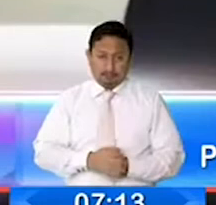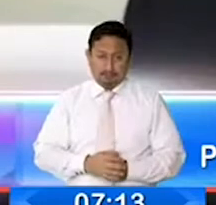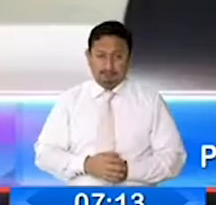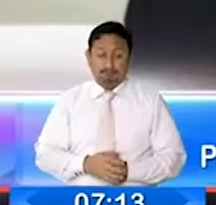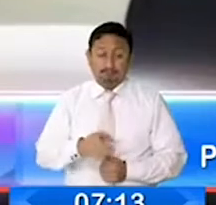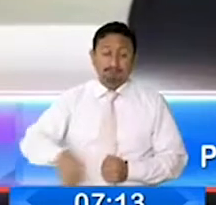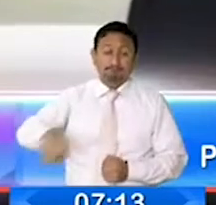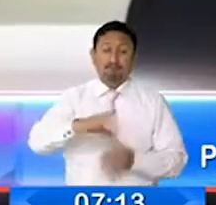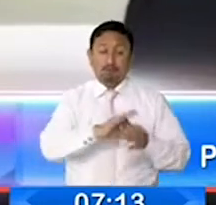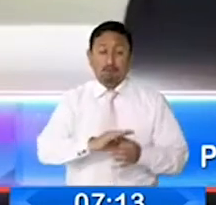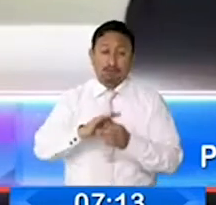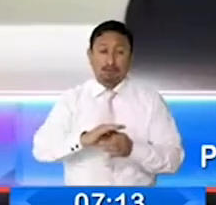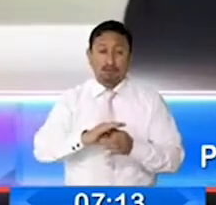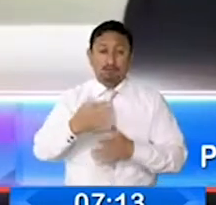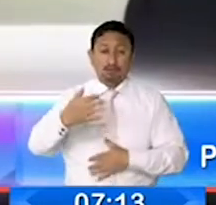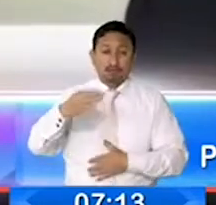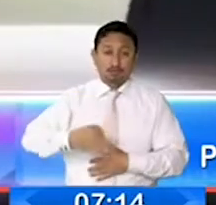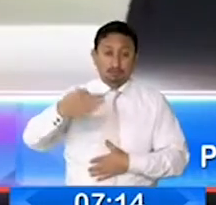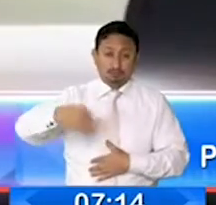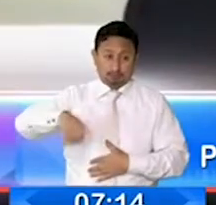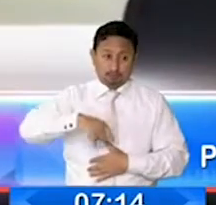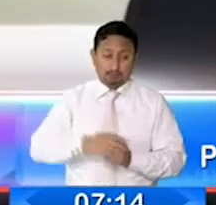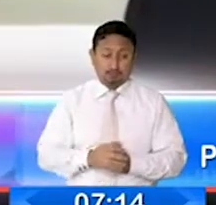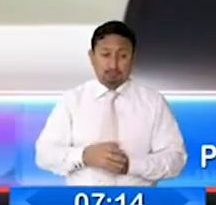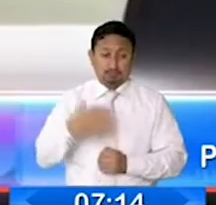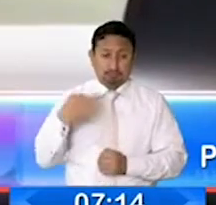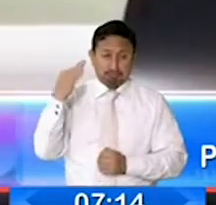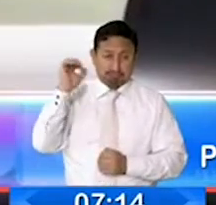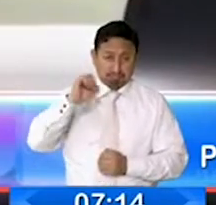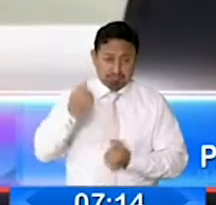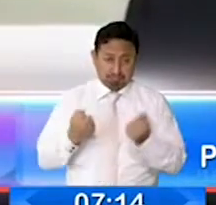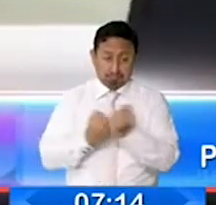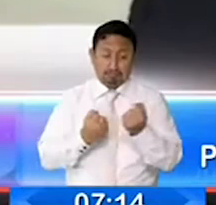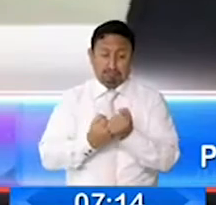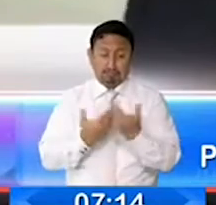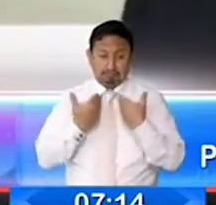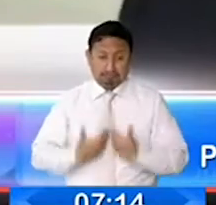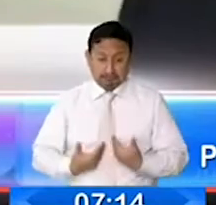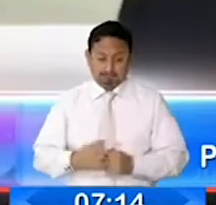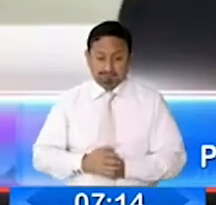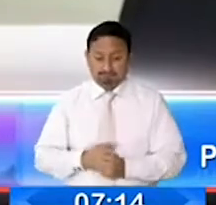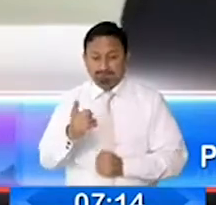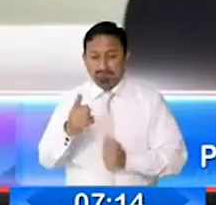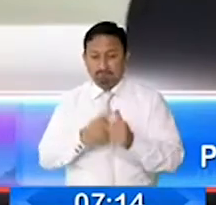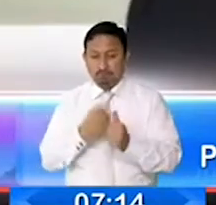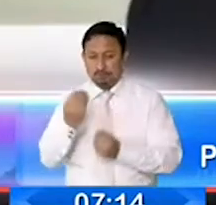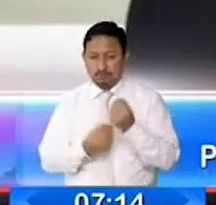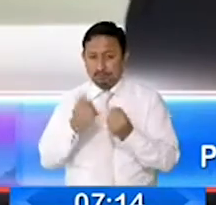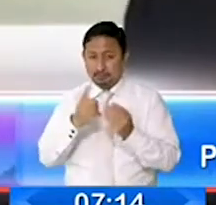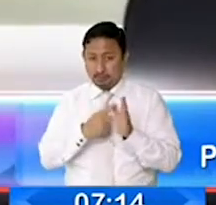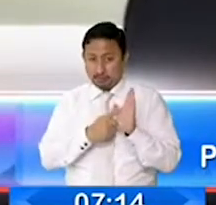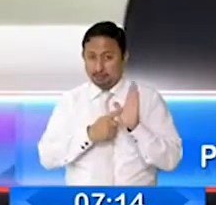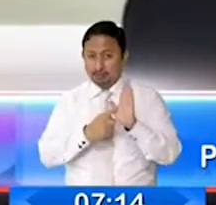por voluntad de mis compañeras juezas y mis compañeros jueces de la Corte Nacional. Yo creo que en primer lugar vale la pena